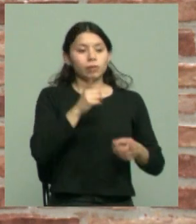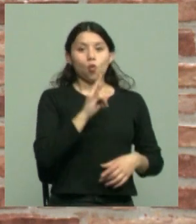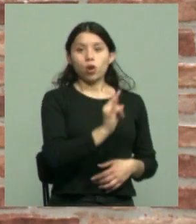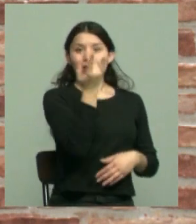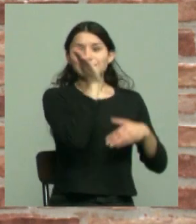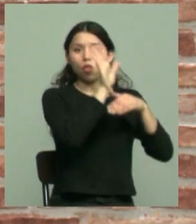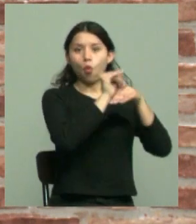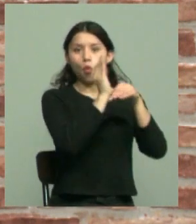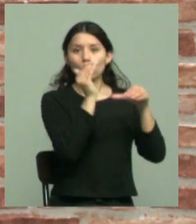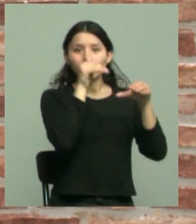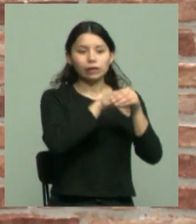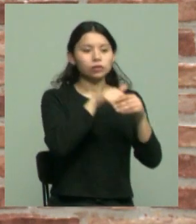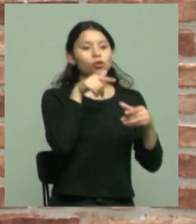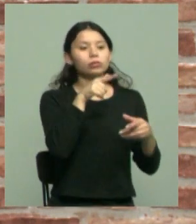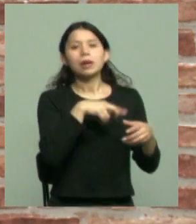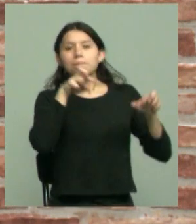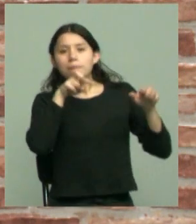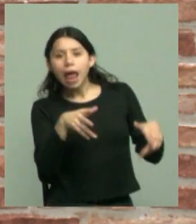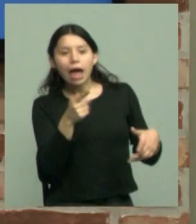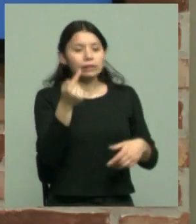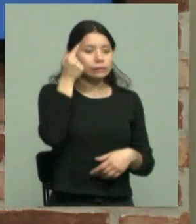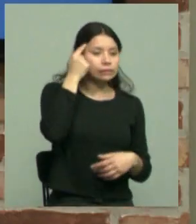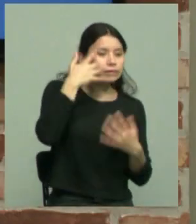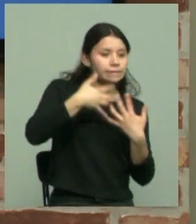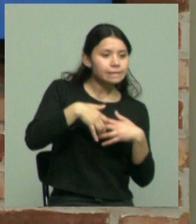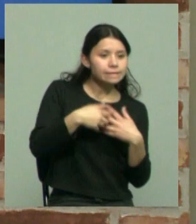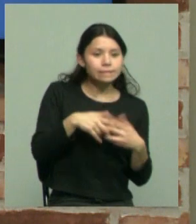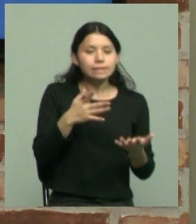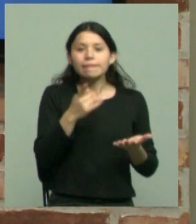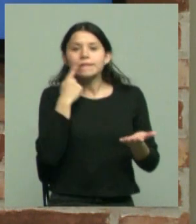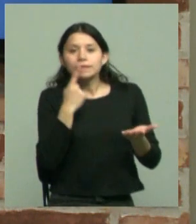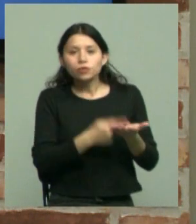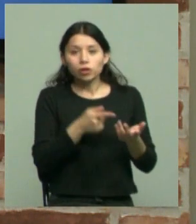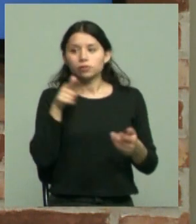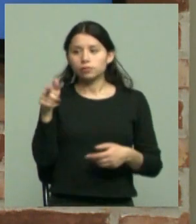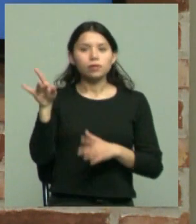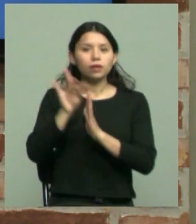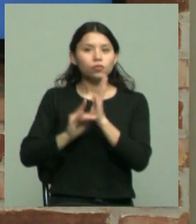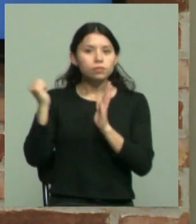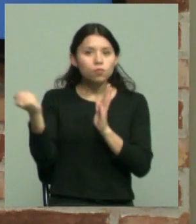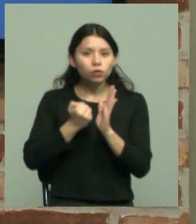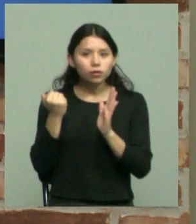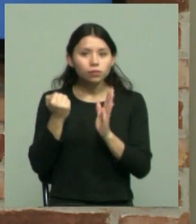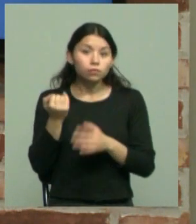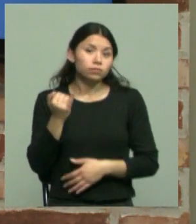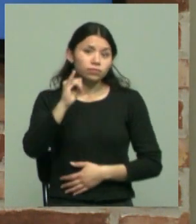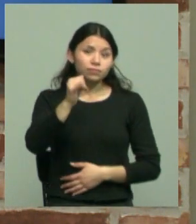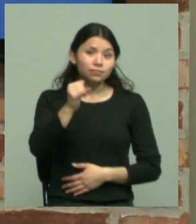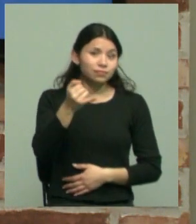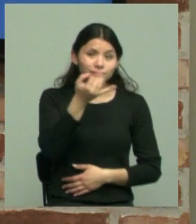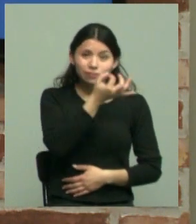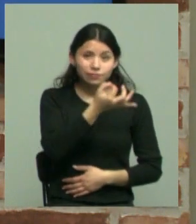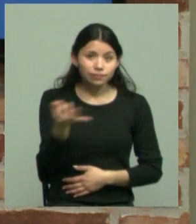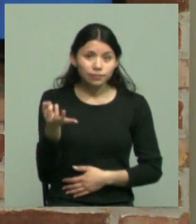Universidad Nacional de Cuyo, de una institución, digo, como la universidad. Exactamente, esos datos son relevantes. Conocer, inclusive, por ejemplo, nos